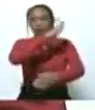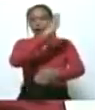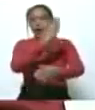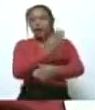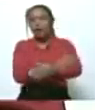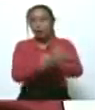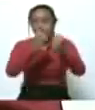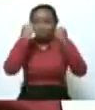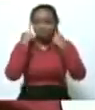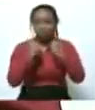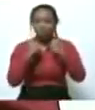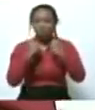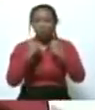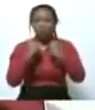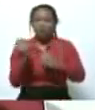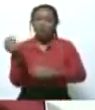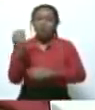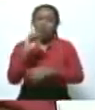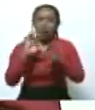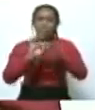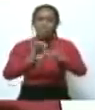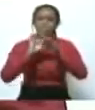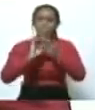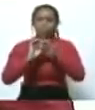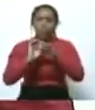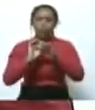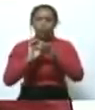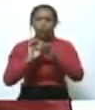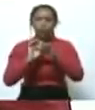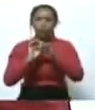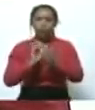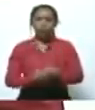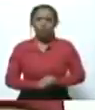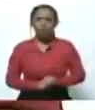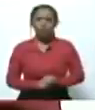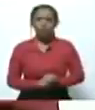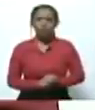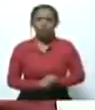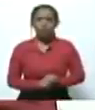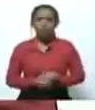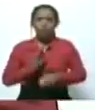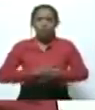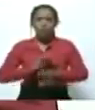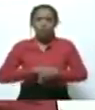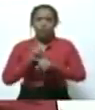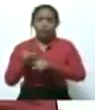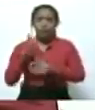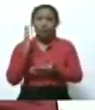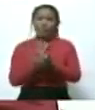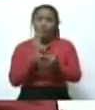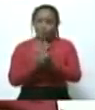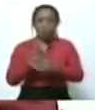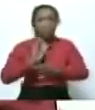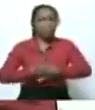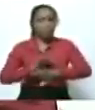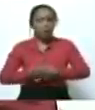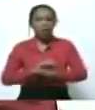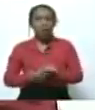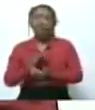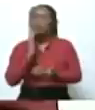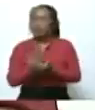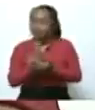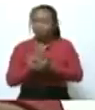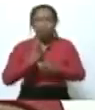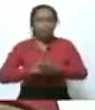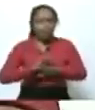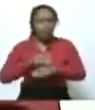fortalecidos, más unidos monolíticamente, porque eso siempre nos ha ocurrido. Siempre nos ha